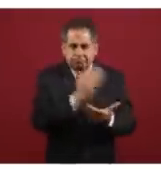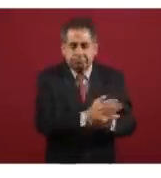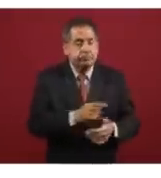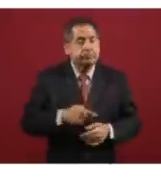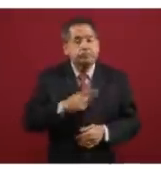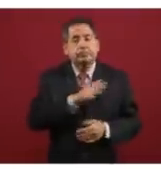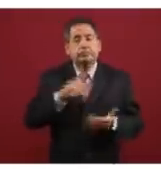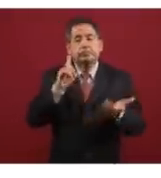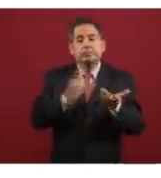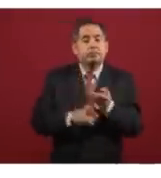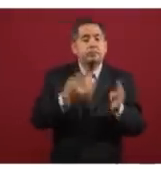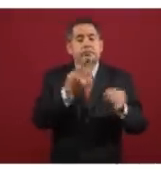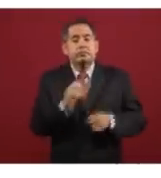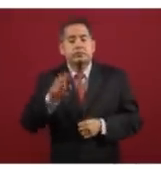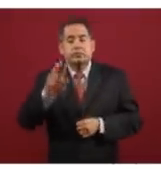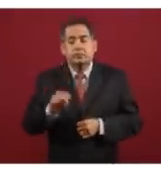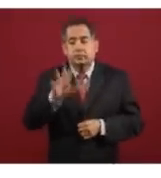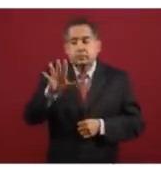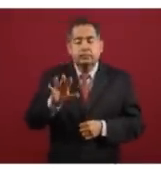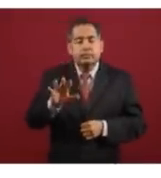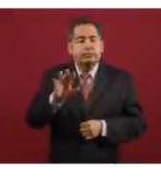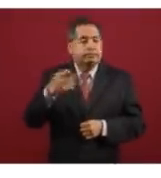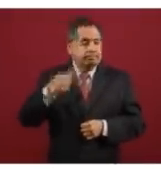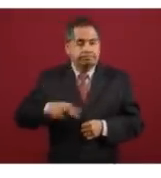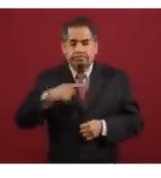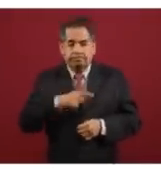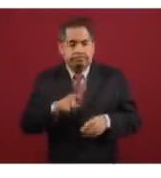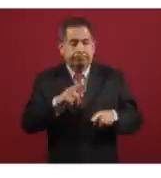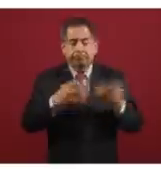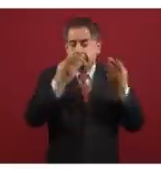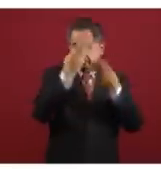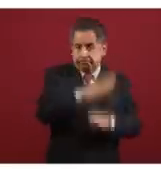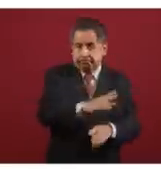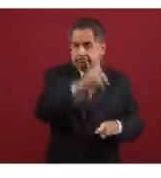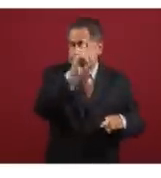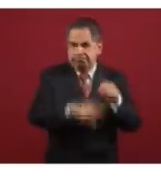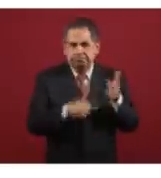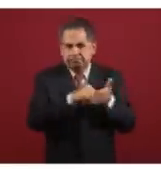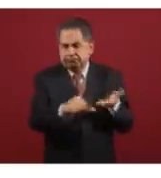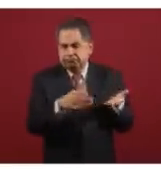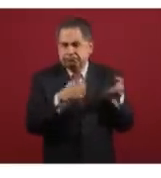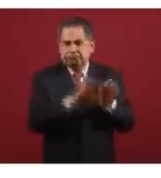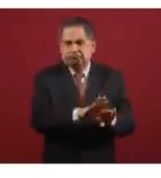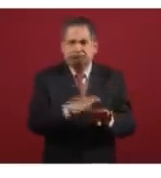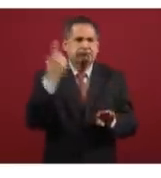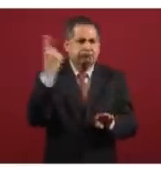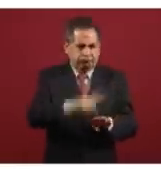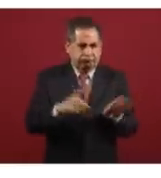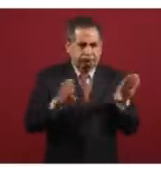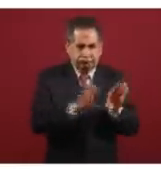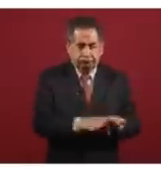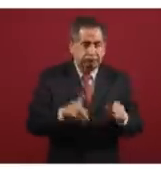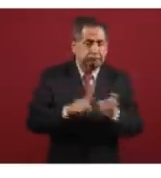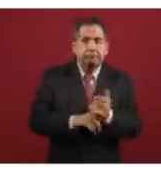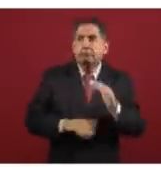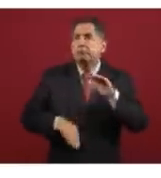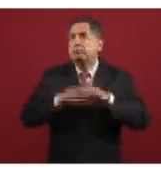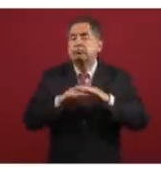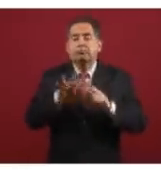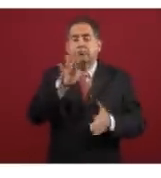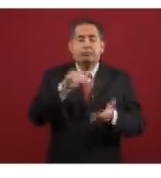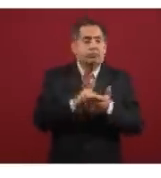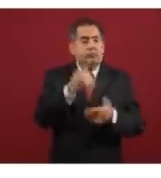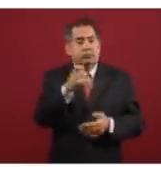1.995 personas bloqueadas, cuentas de personas bloqueadas, que ascienden a 5.182